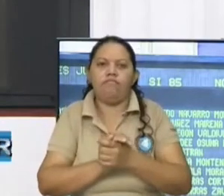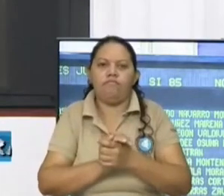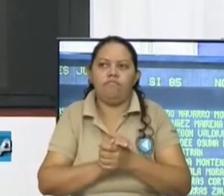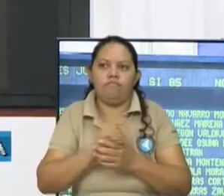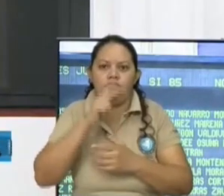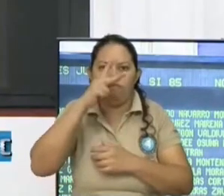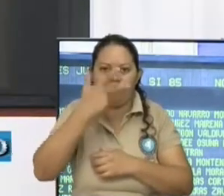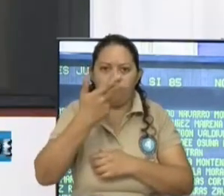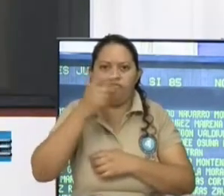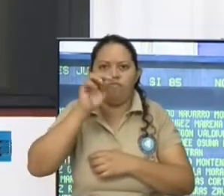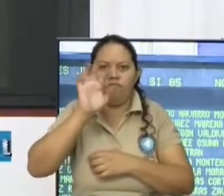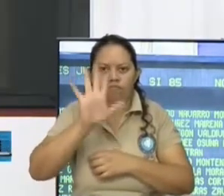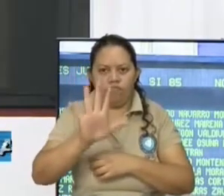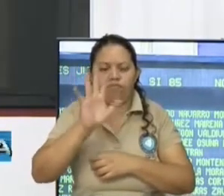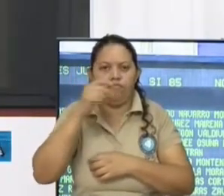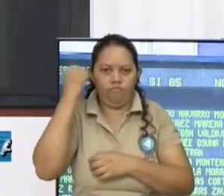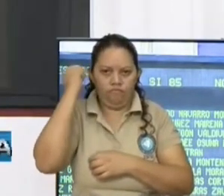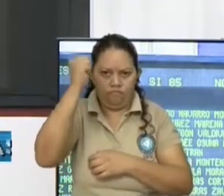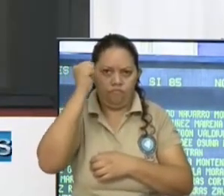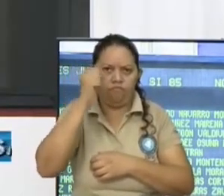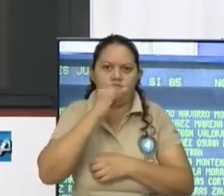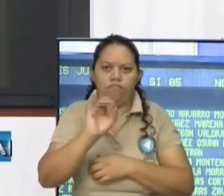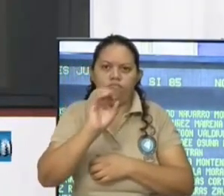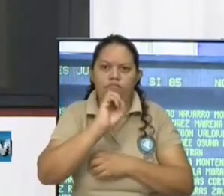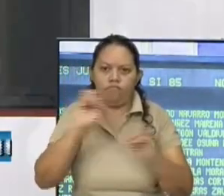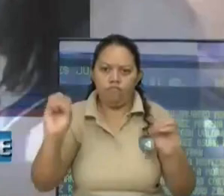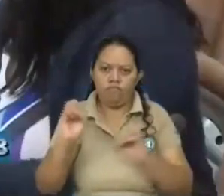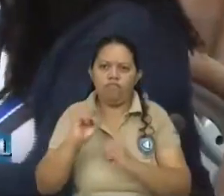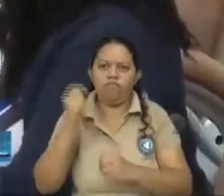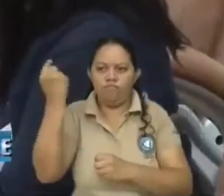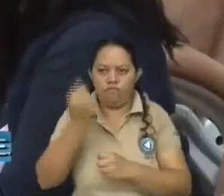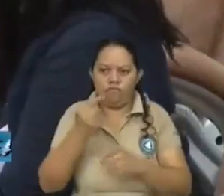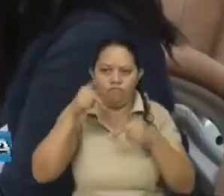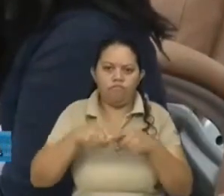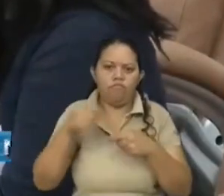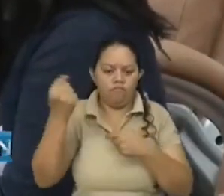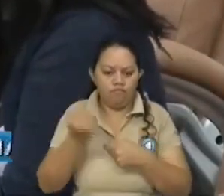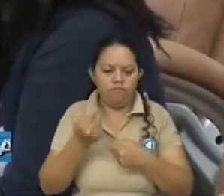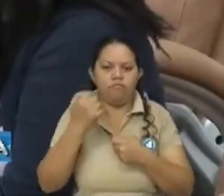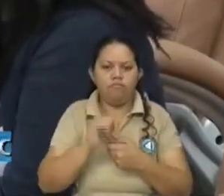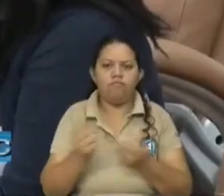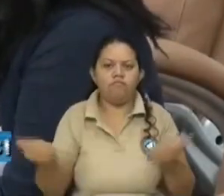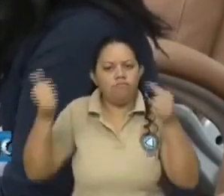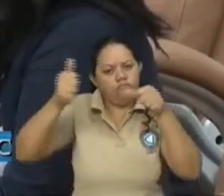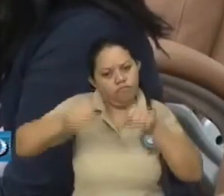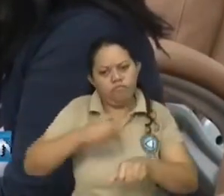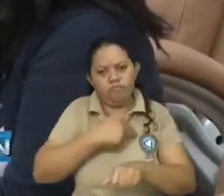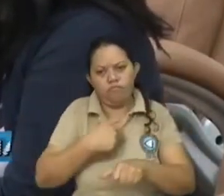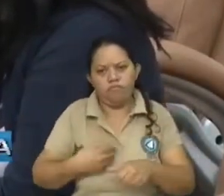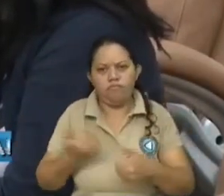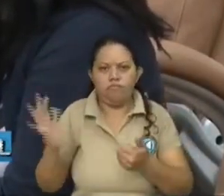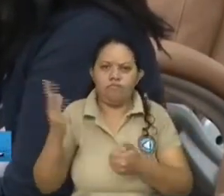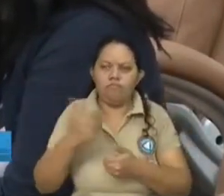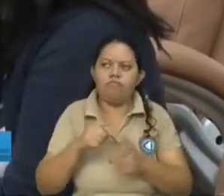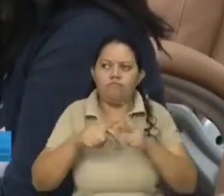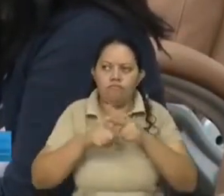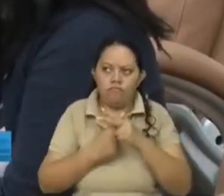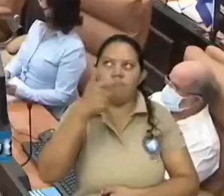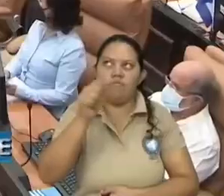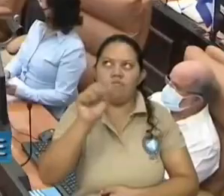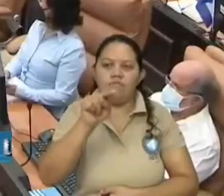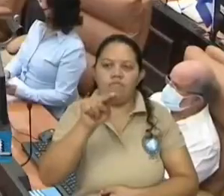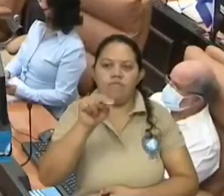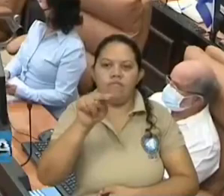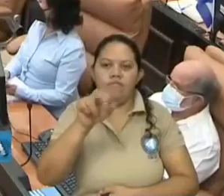85 otro a favor de contras de atención estoy presente al menos dos de las universidades nicaragüenses en las que la